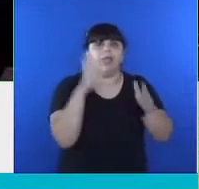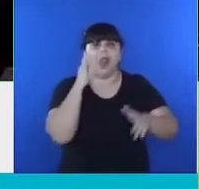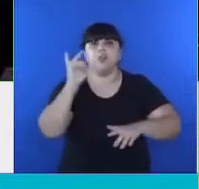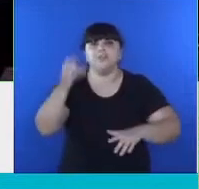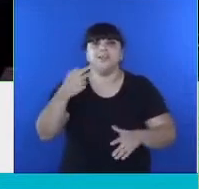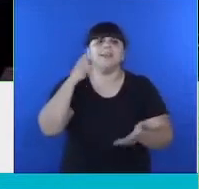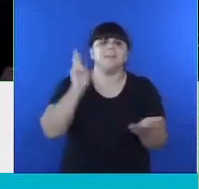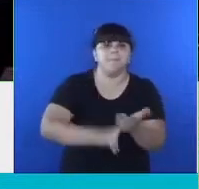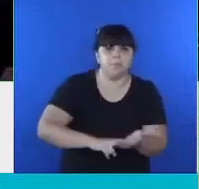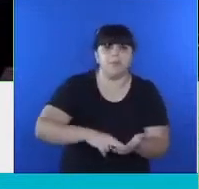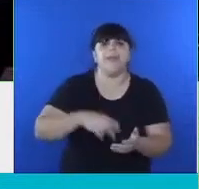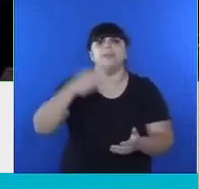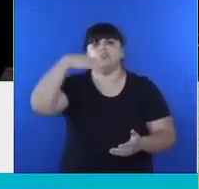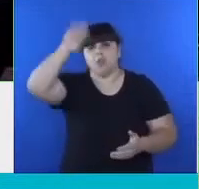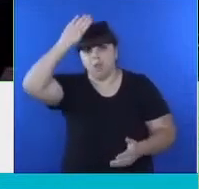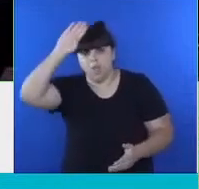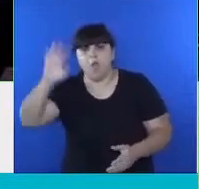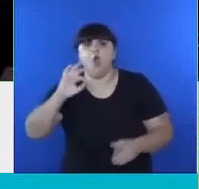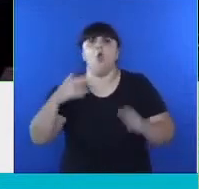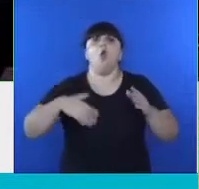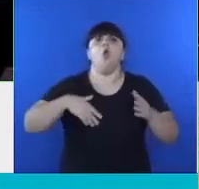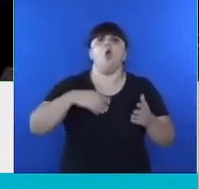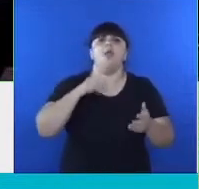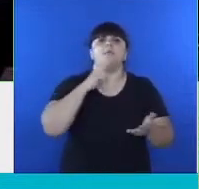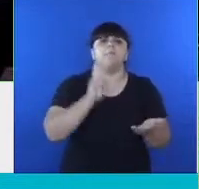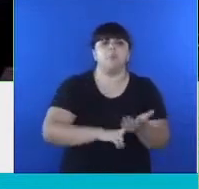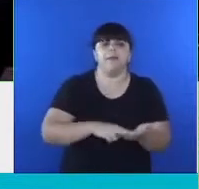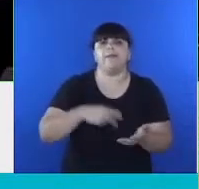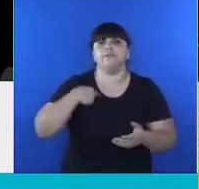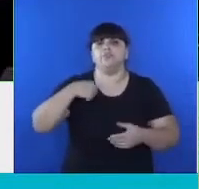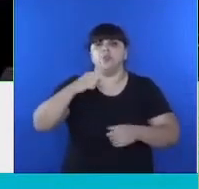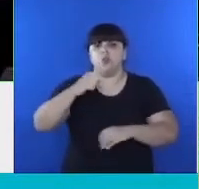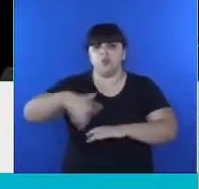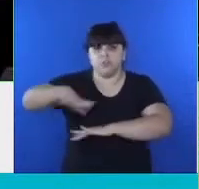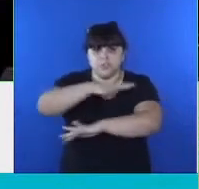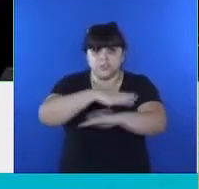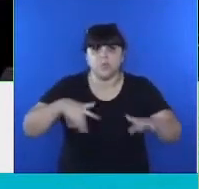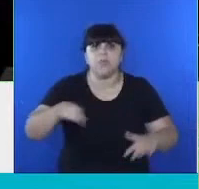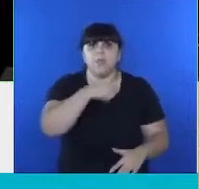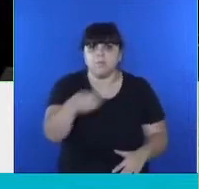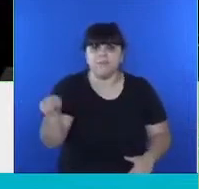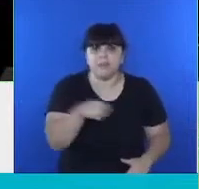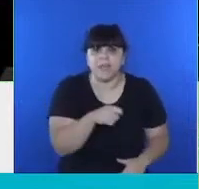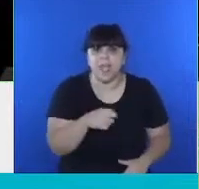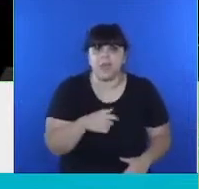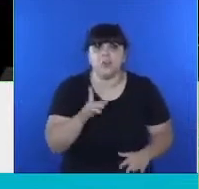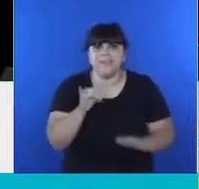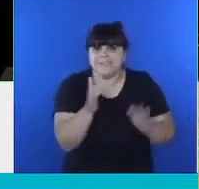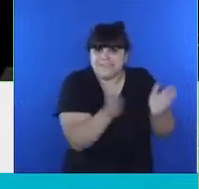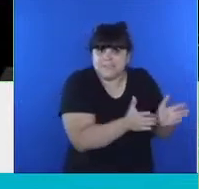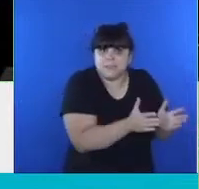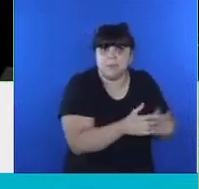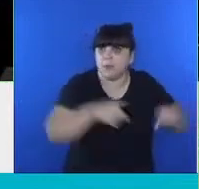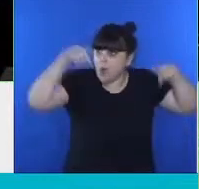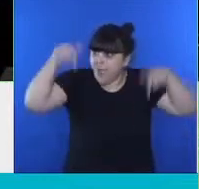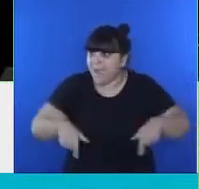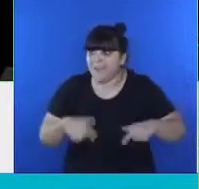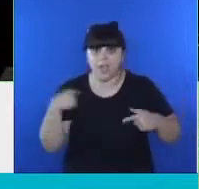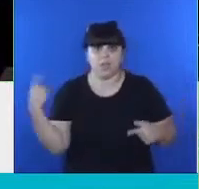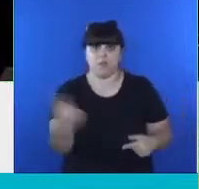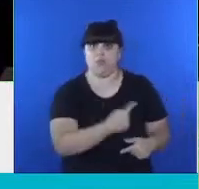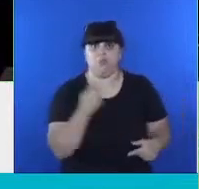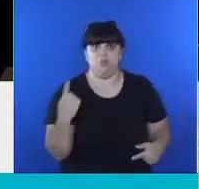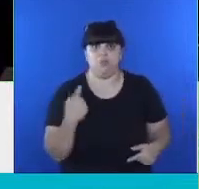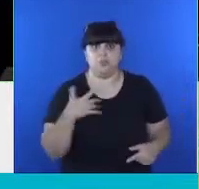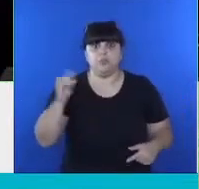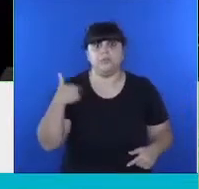inmobiliario rural o del urbano edificado, pero no podemos convalidar bajo ningún concepto desde esta legislatura,